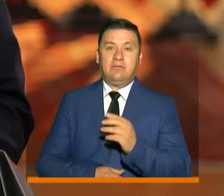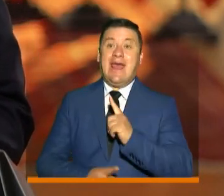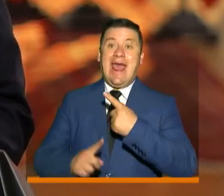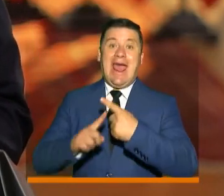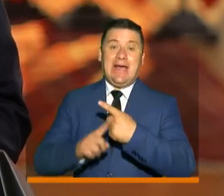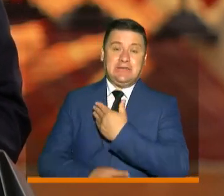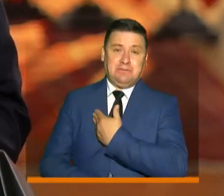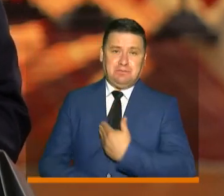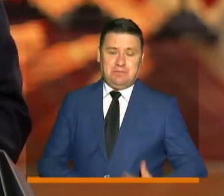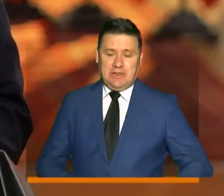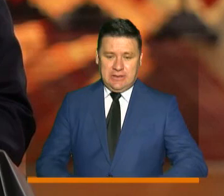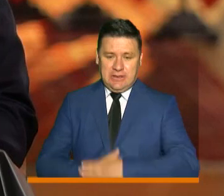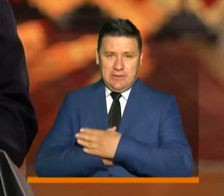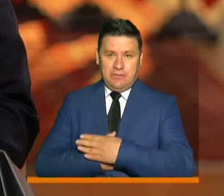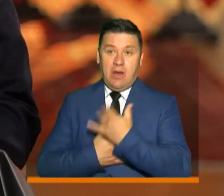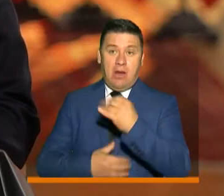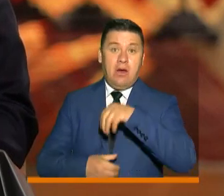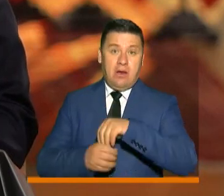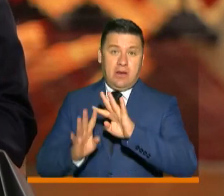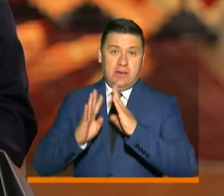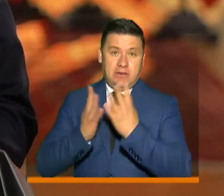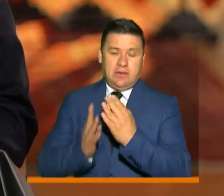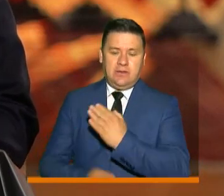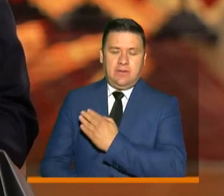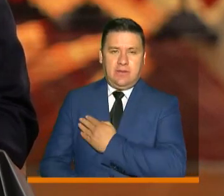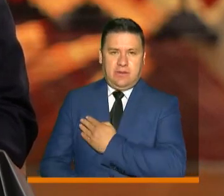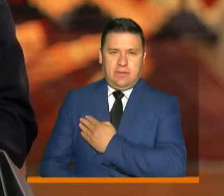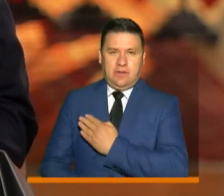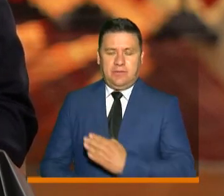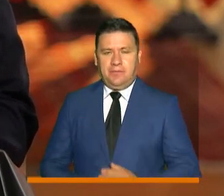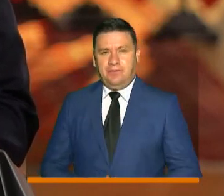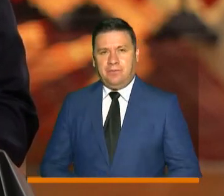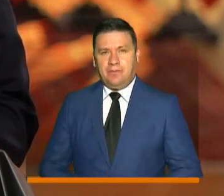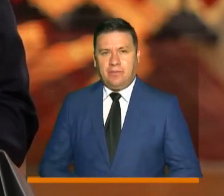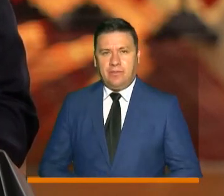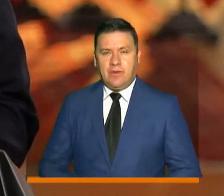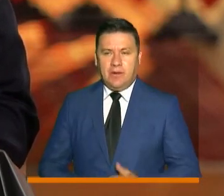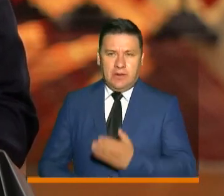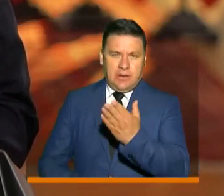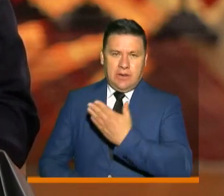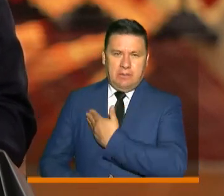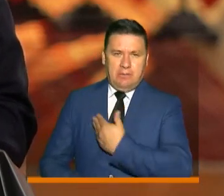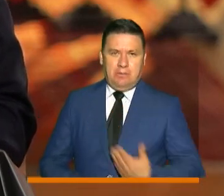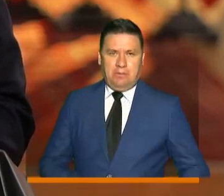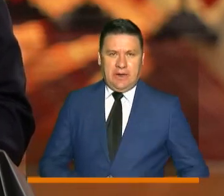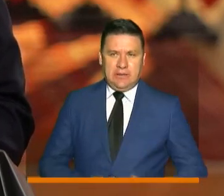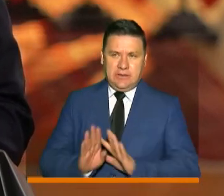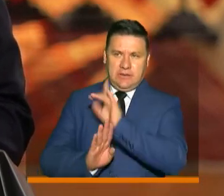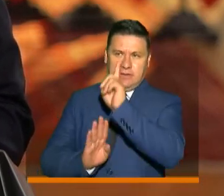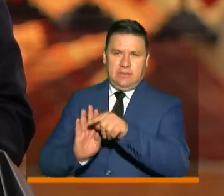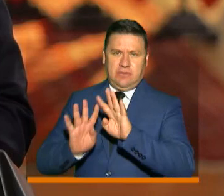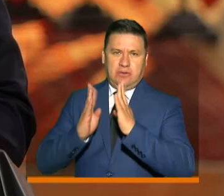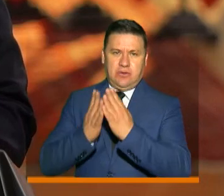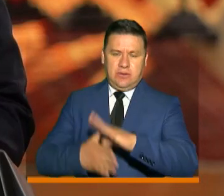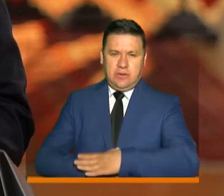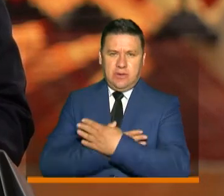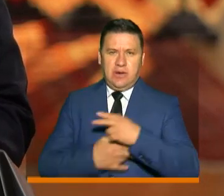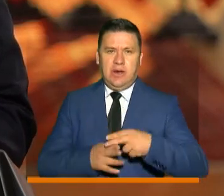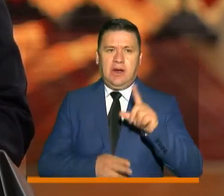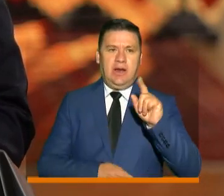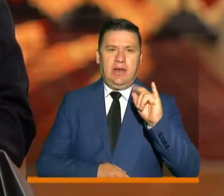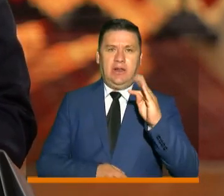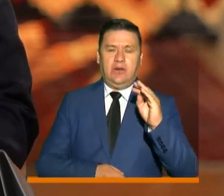expresidente de la república y senador álvaro uribe vélez señor presidente del congreso de la república lidió garcía